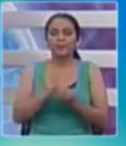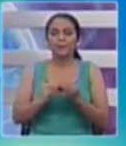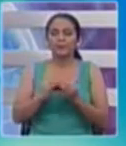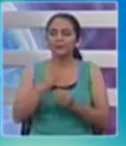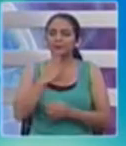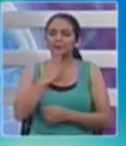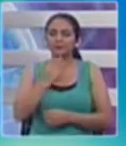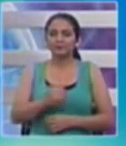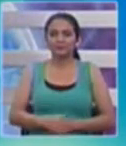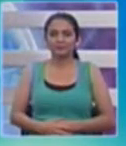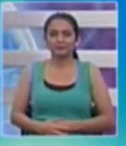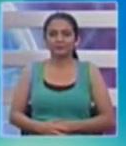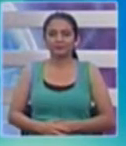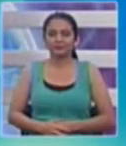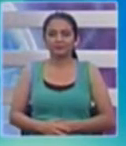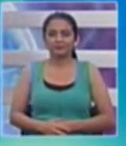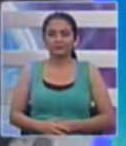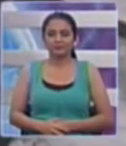con el informe